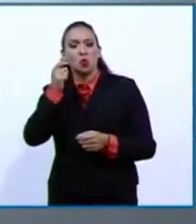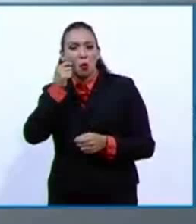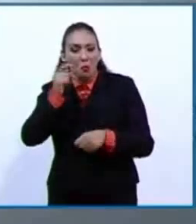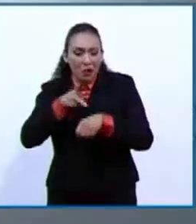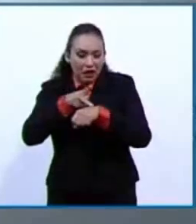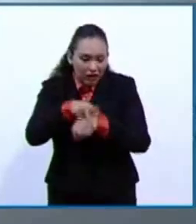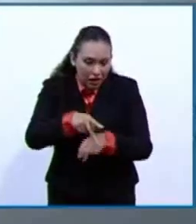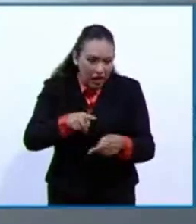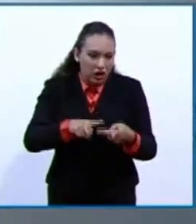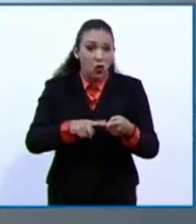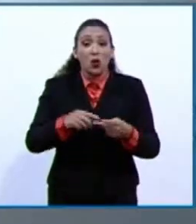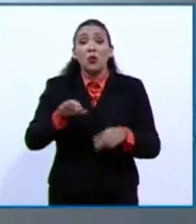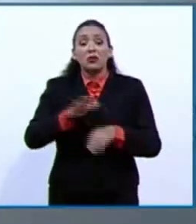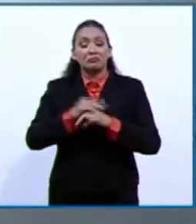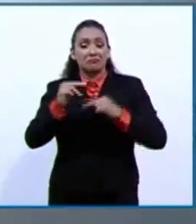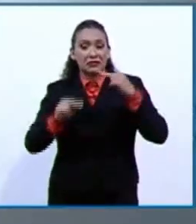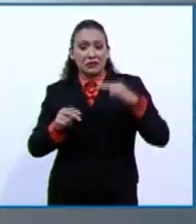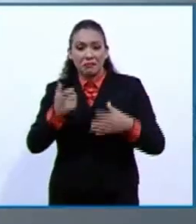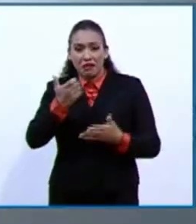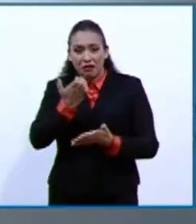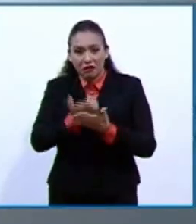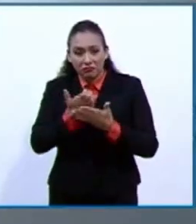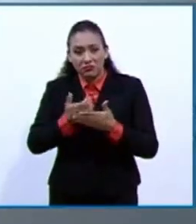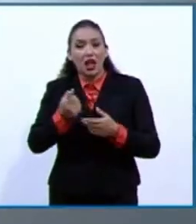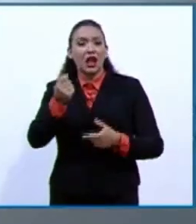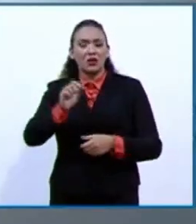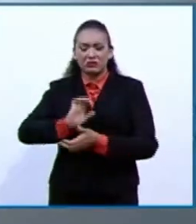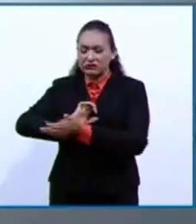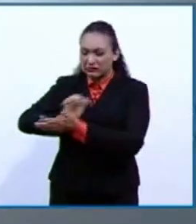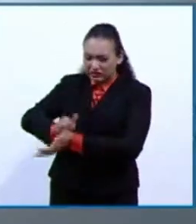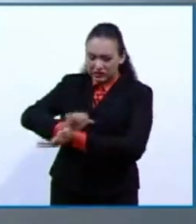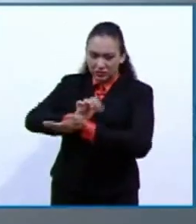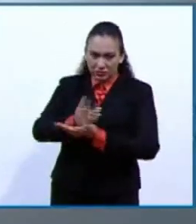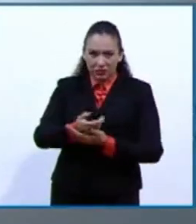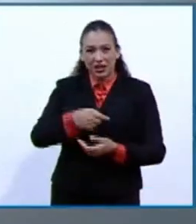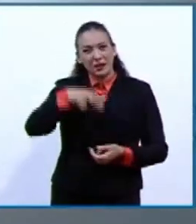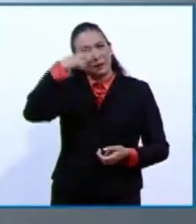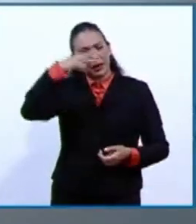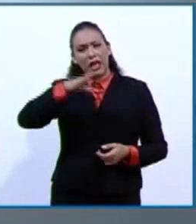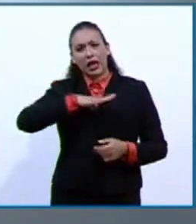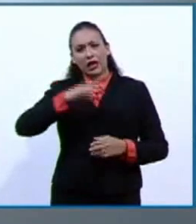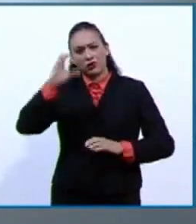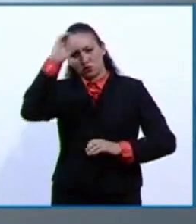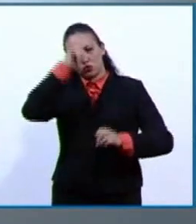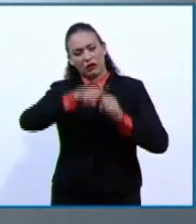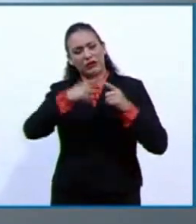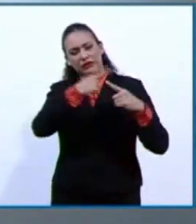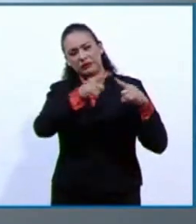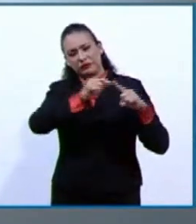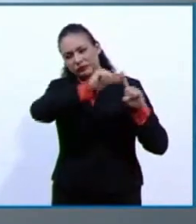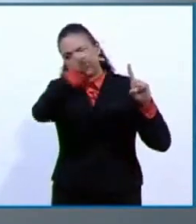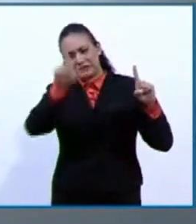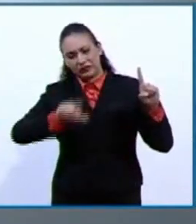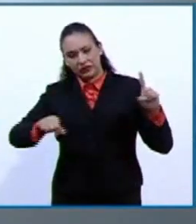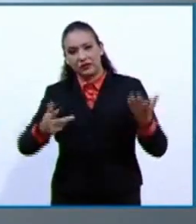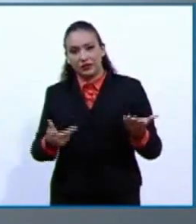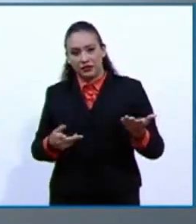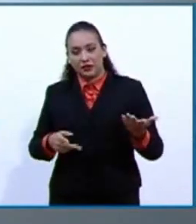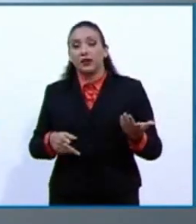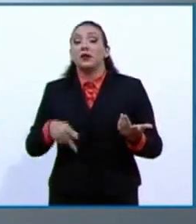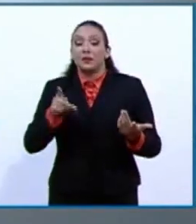condición social. México es un país pluricultural, pero es un país también